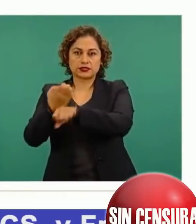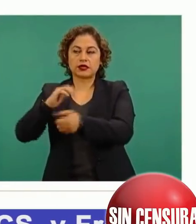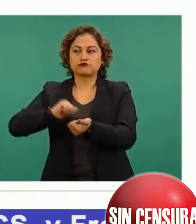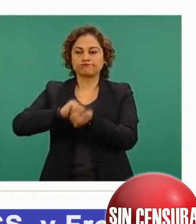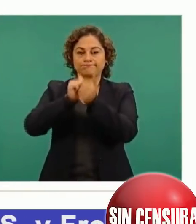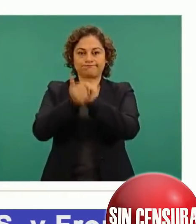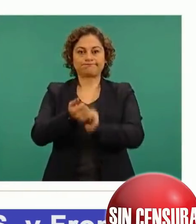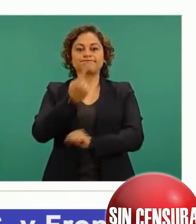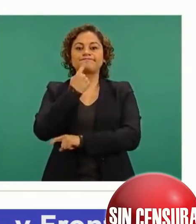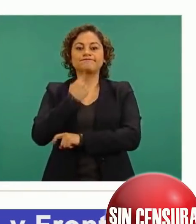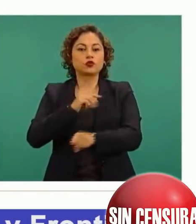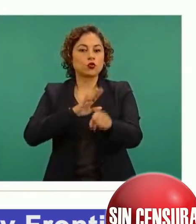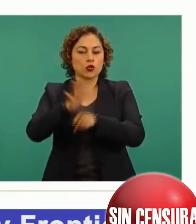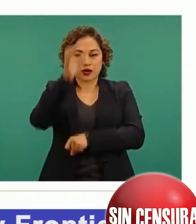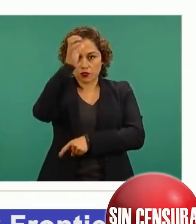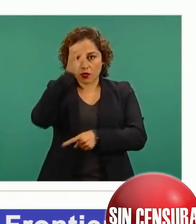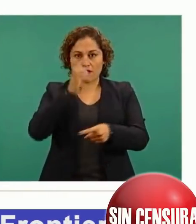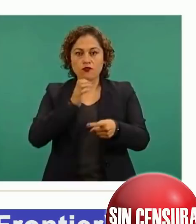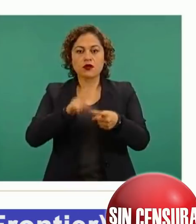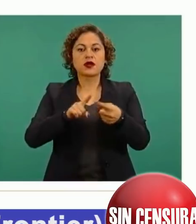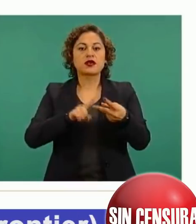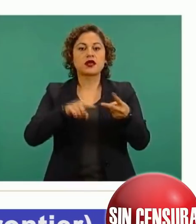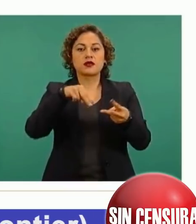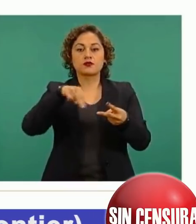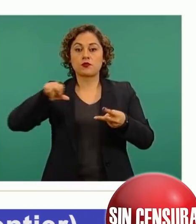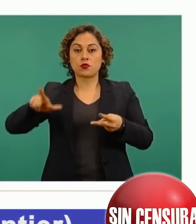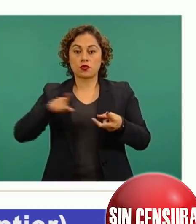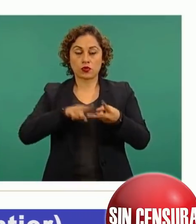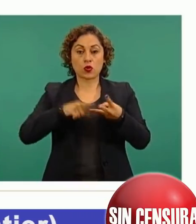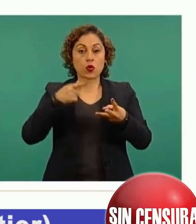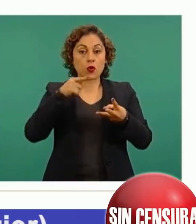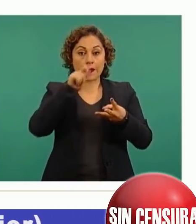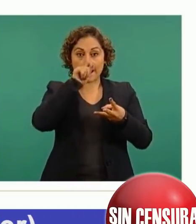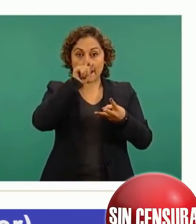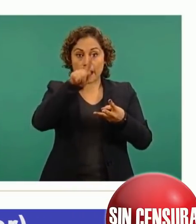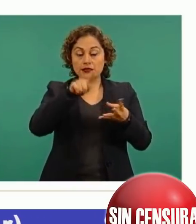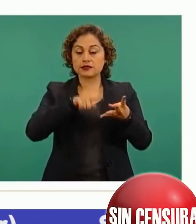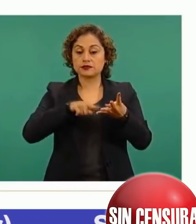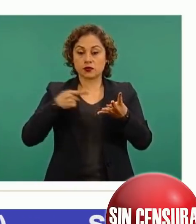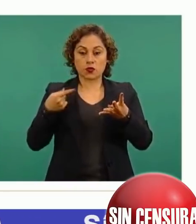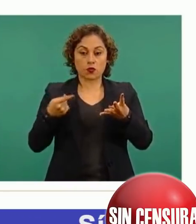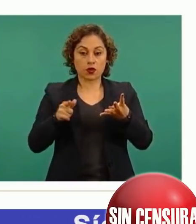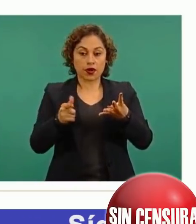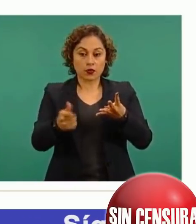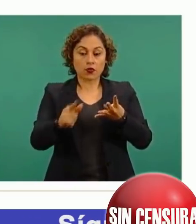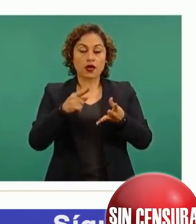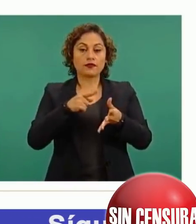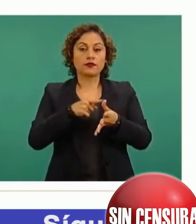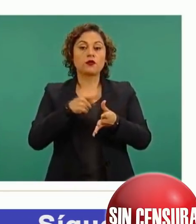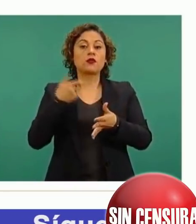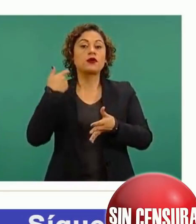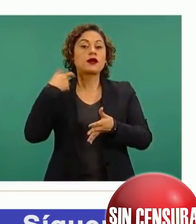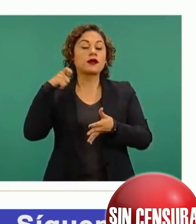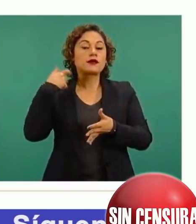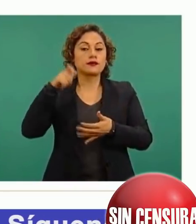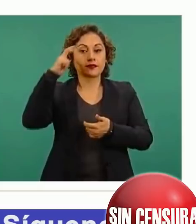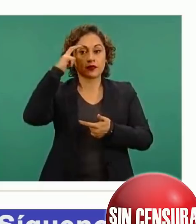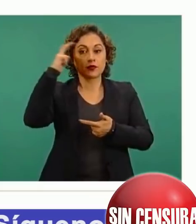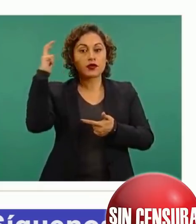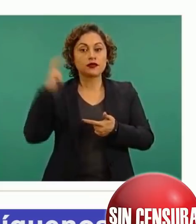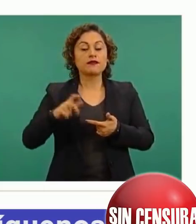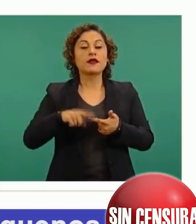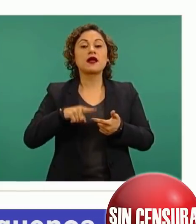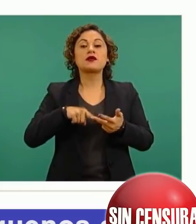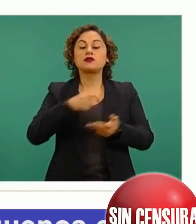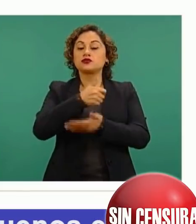Tenemos Coahuila, Nuevo León, Jalisco, Guanajuato Querétaro, Hidalgo, Ciudad de